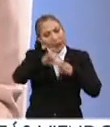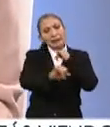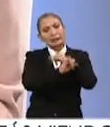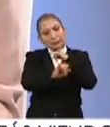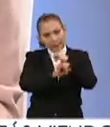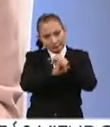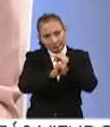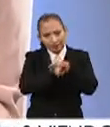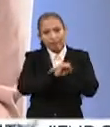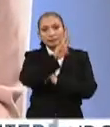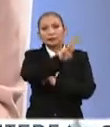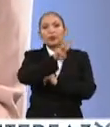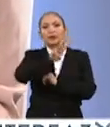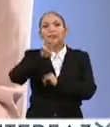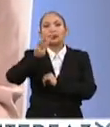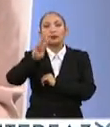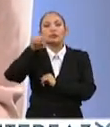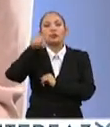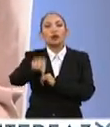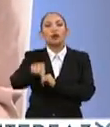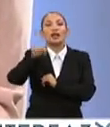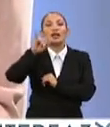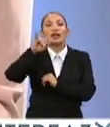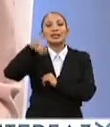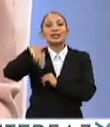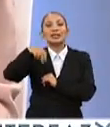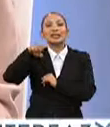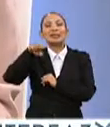en nuestro portal, que es